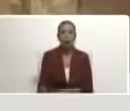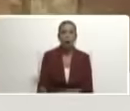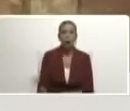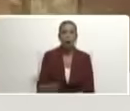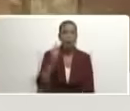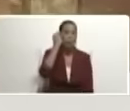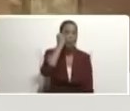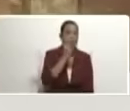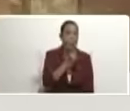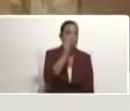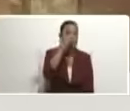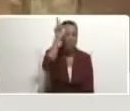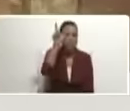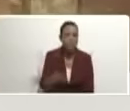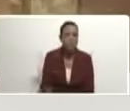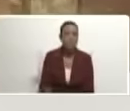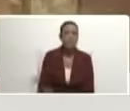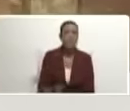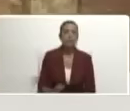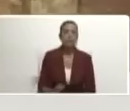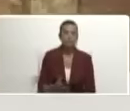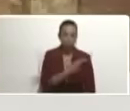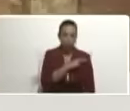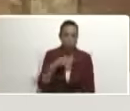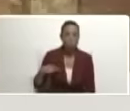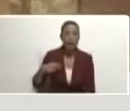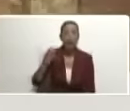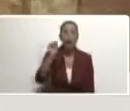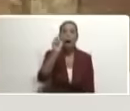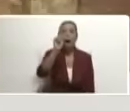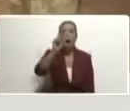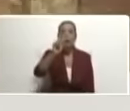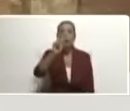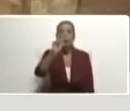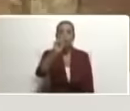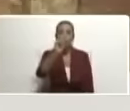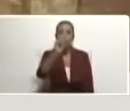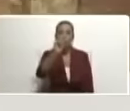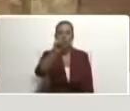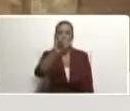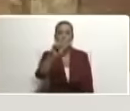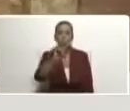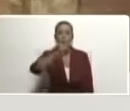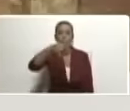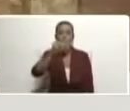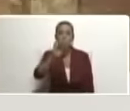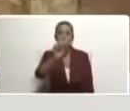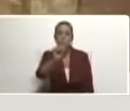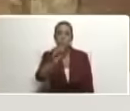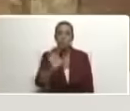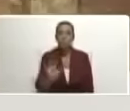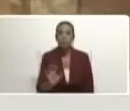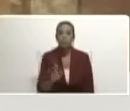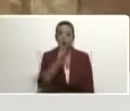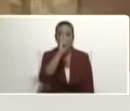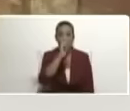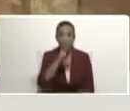gran mariscal de Ayacucho, nuestro Antonio José de Sucre. Así que el año